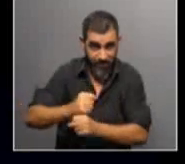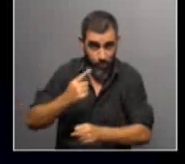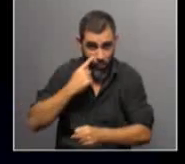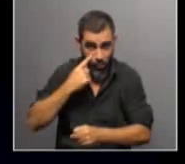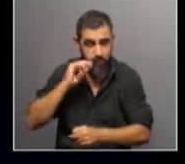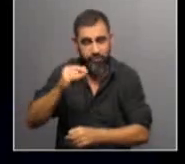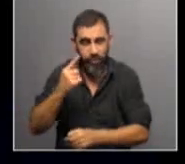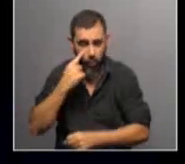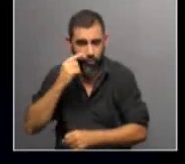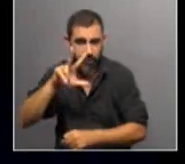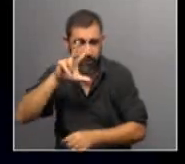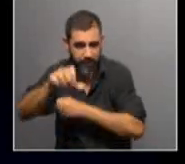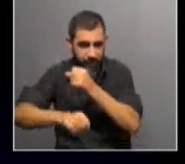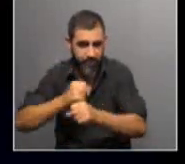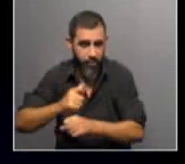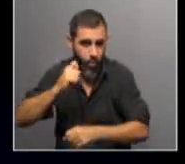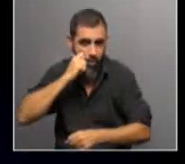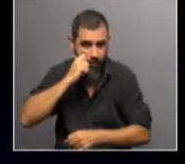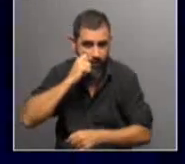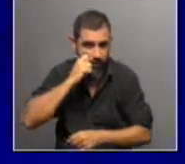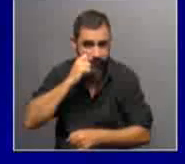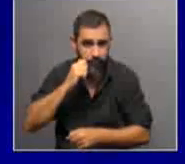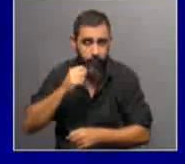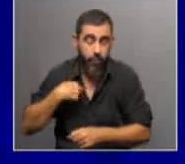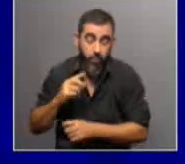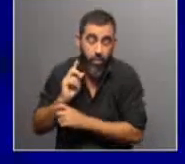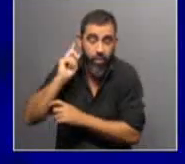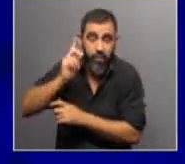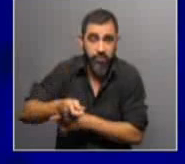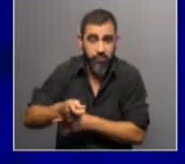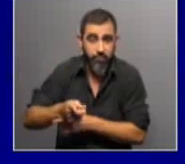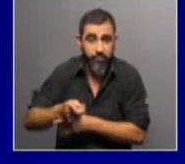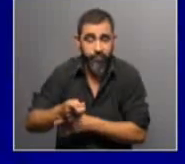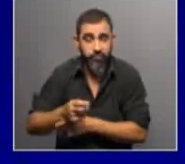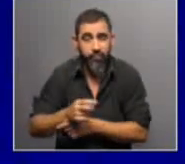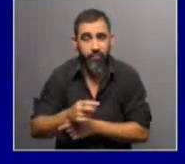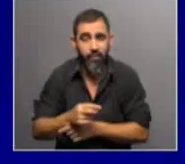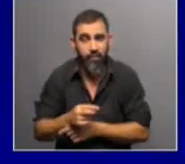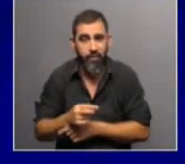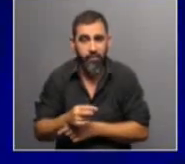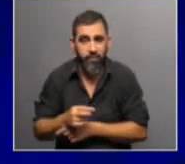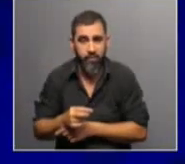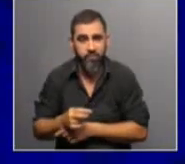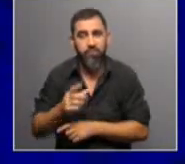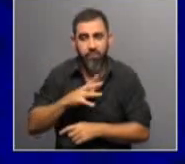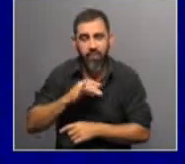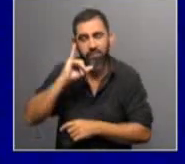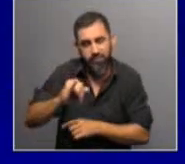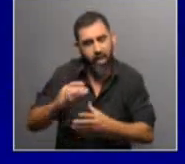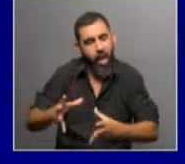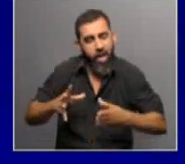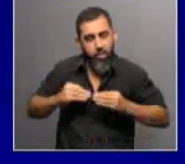cuando entró con nosotros, sí. Y tomamos la decisión entre ese tiempo para decir, no, vamos a hacer la